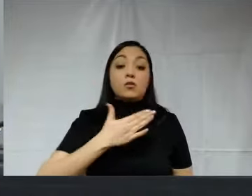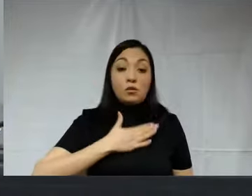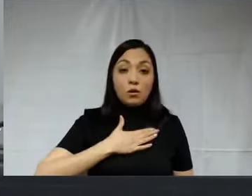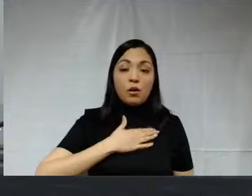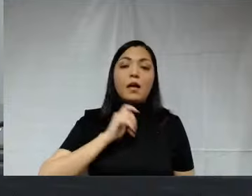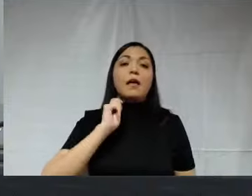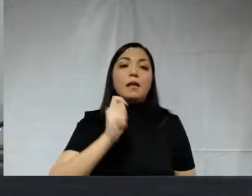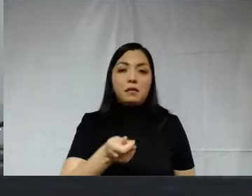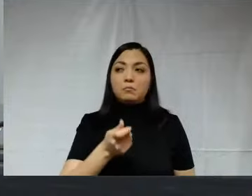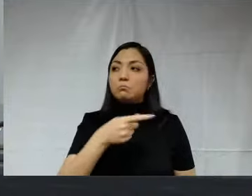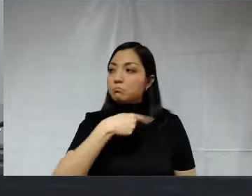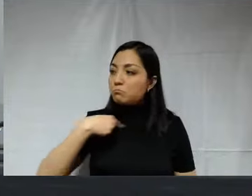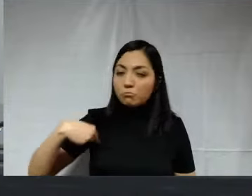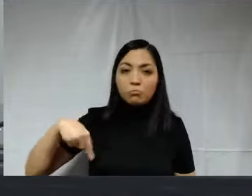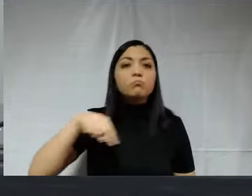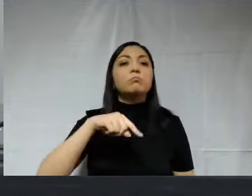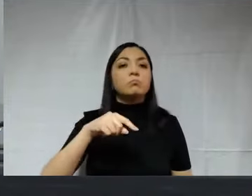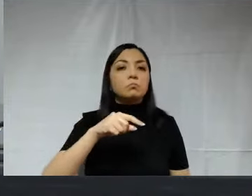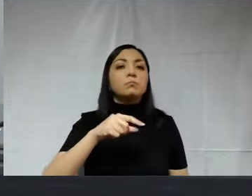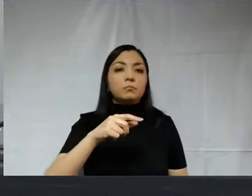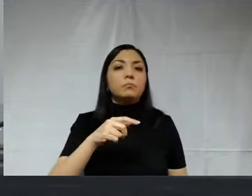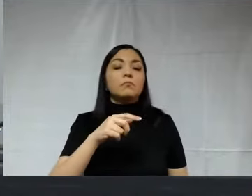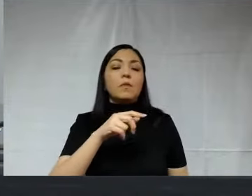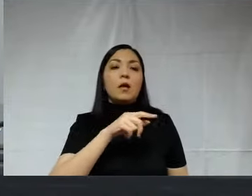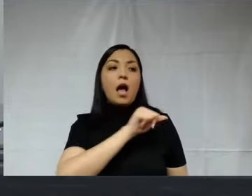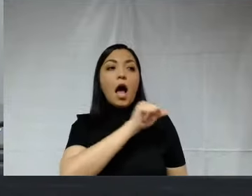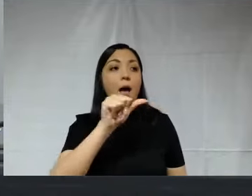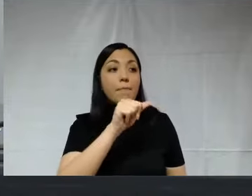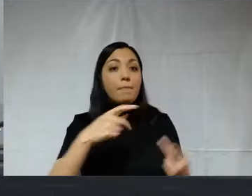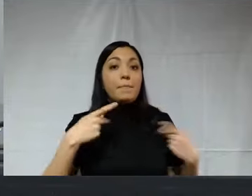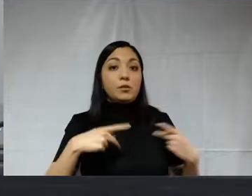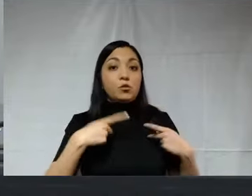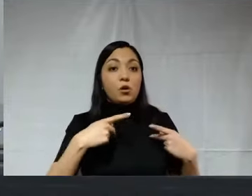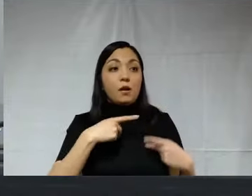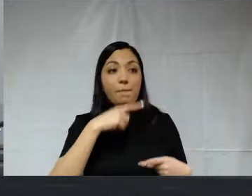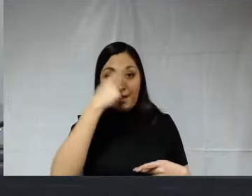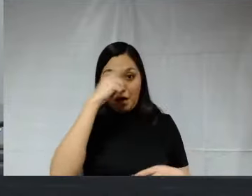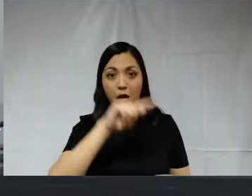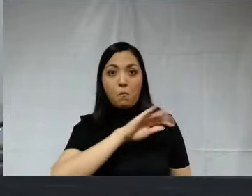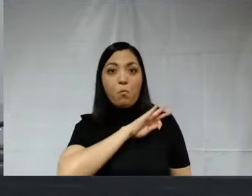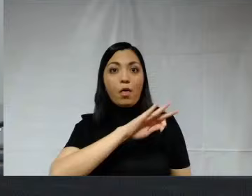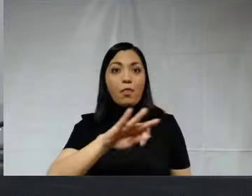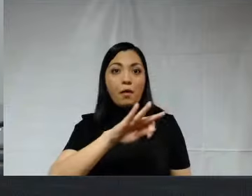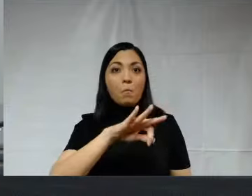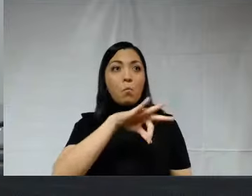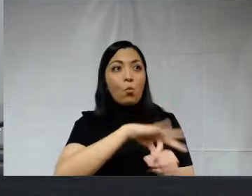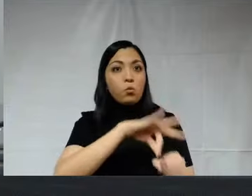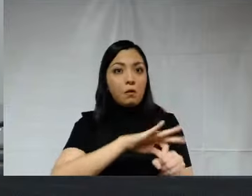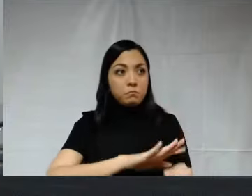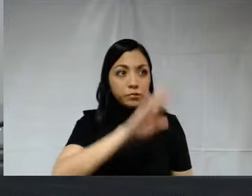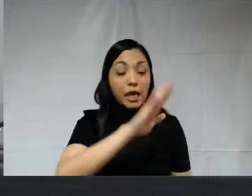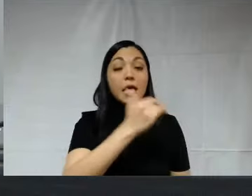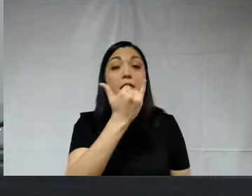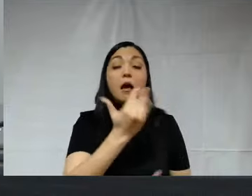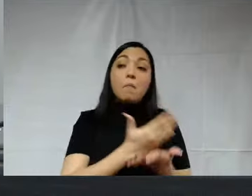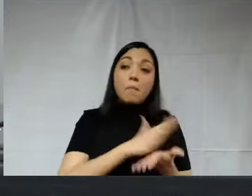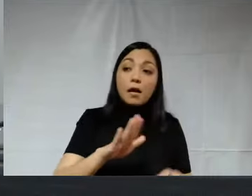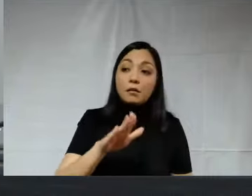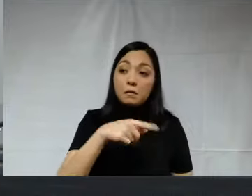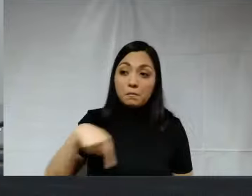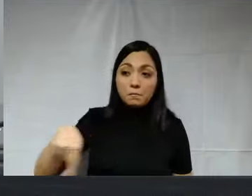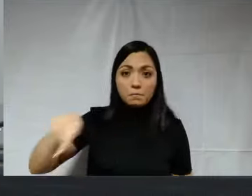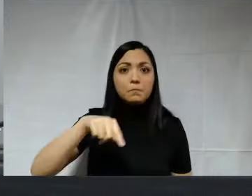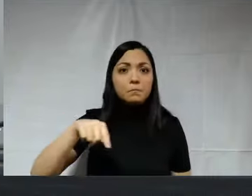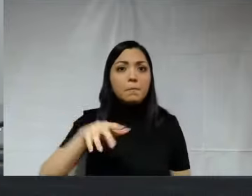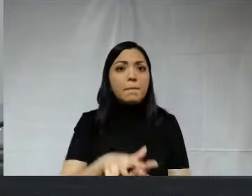a voto y la mayoría de los representantes de los partidos políticos se declara la existencia de quórum para este órgano colegiado fuera sesionar